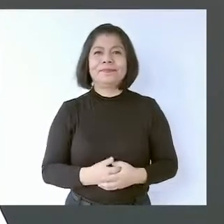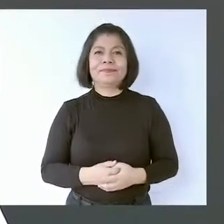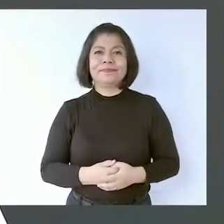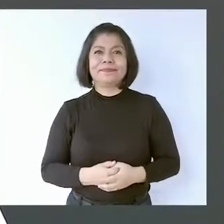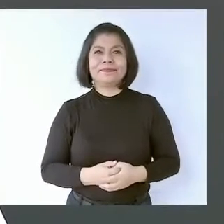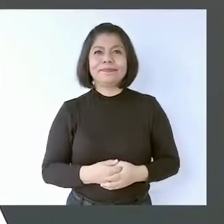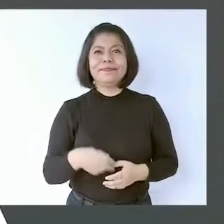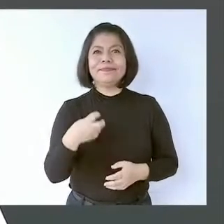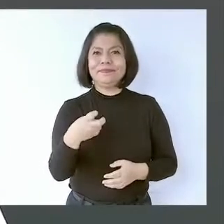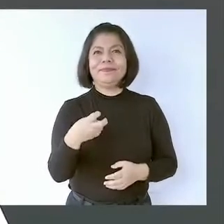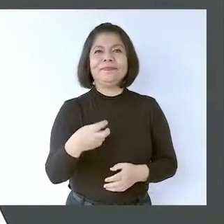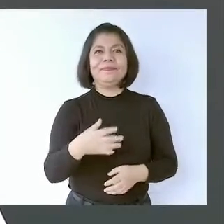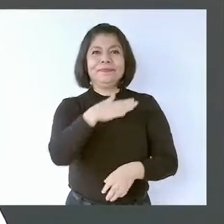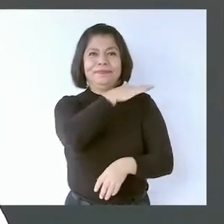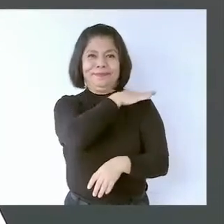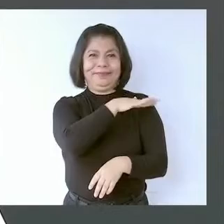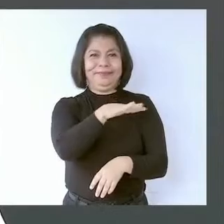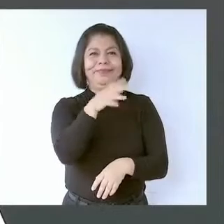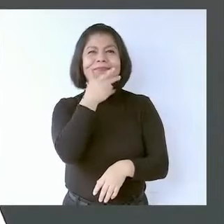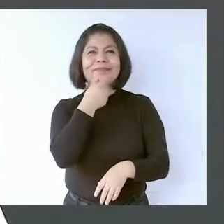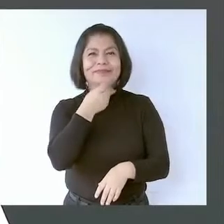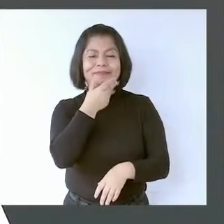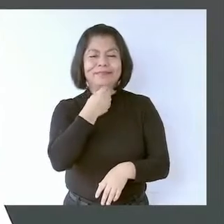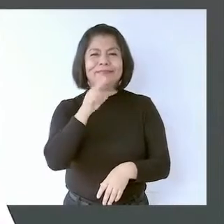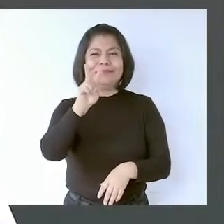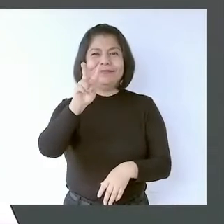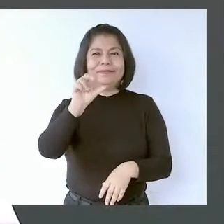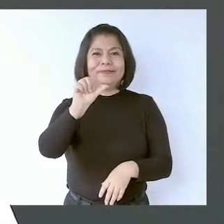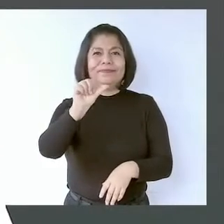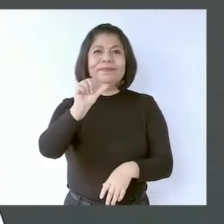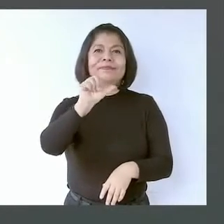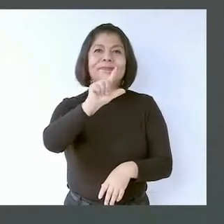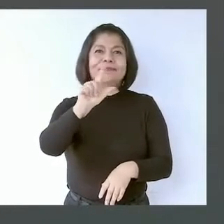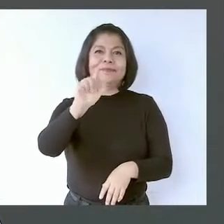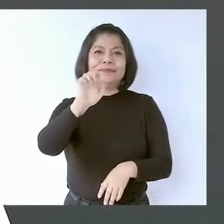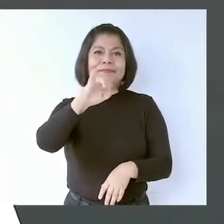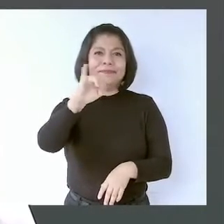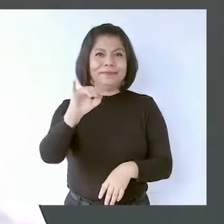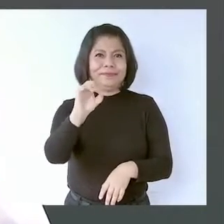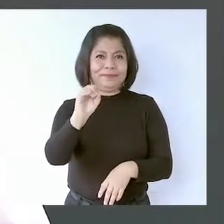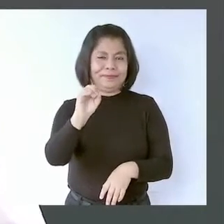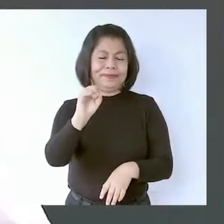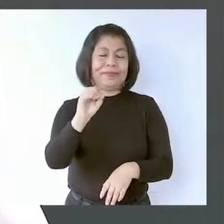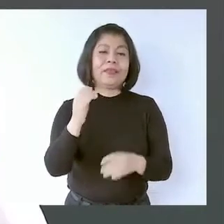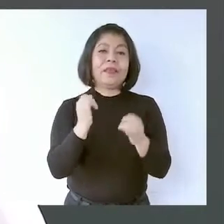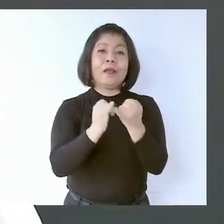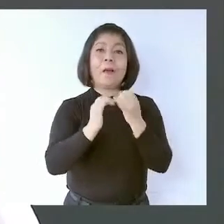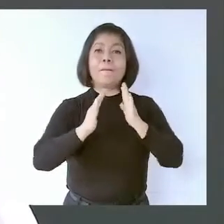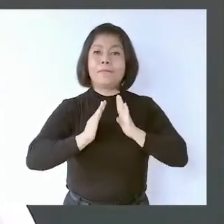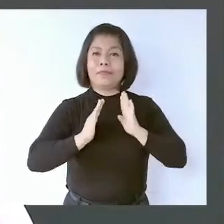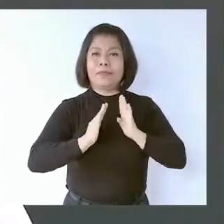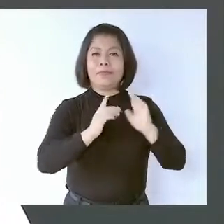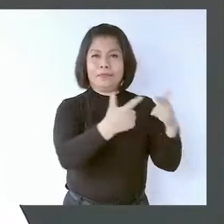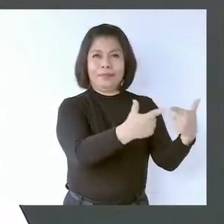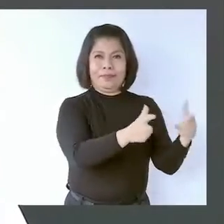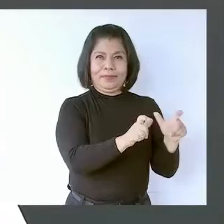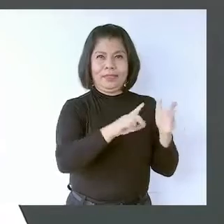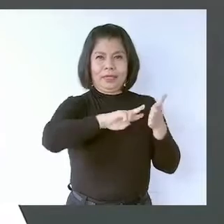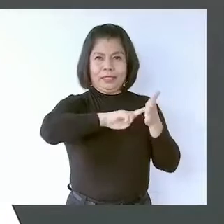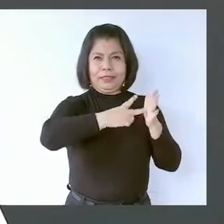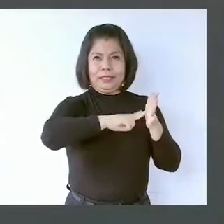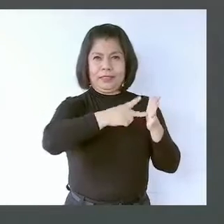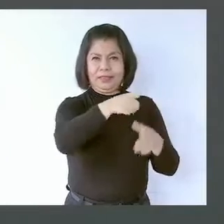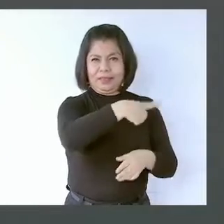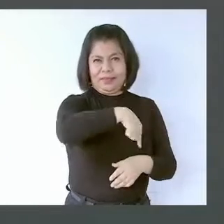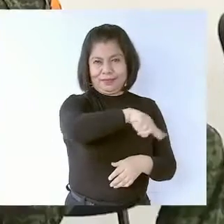el general Vallejo, los ingenieros militares, el subsecretario André Fulón, el secretario de la